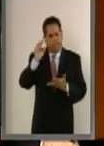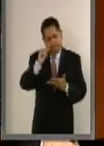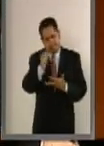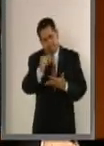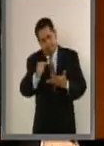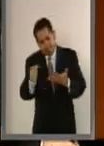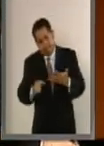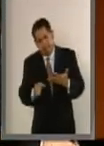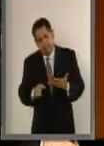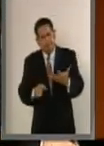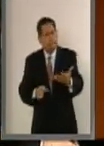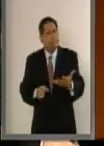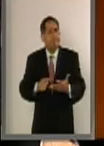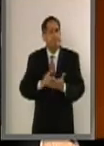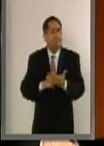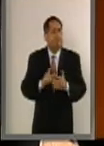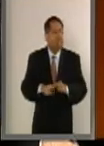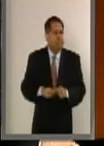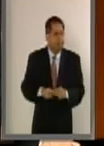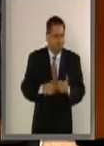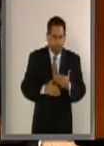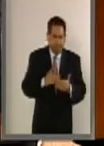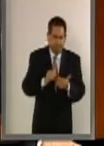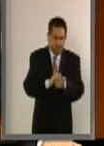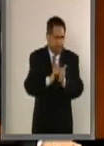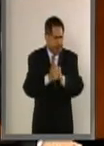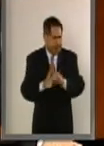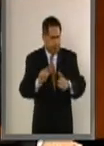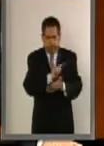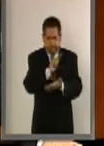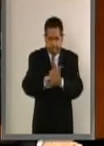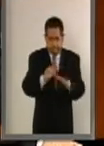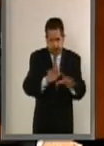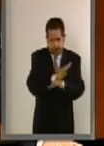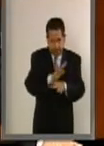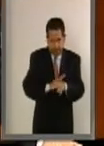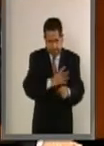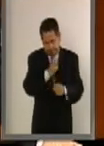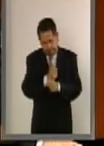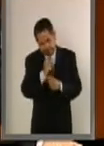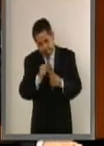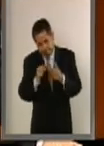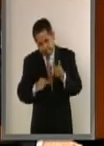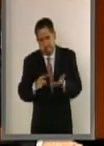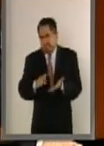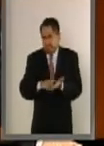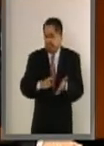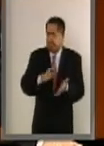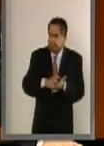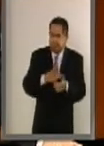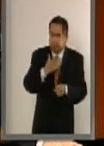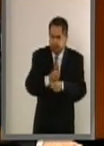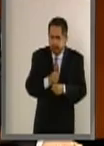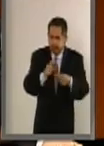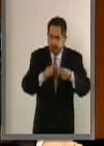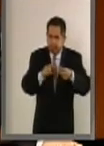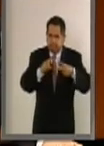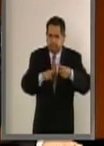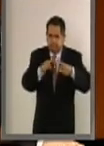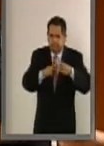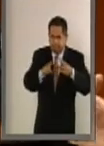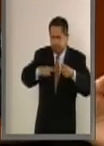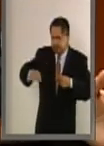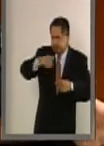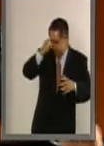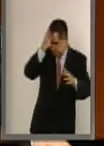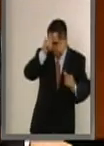medidas implican un proceso legislativo. Todas ellas tendremos que ir a ponernos de acuerdo y yo